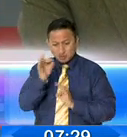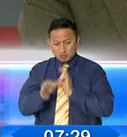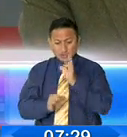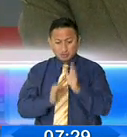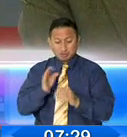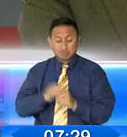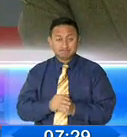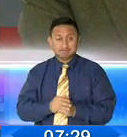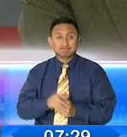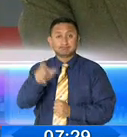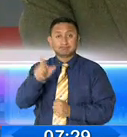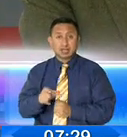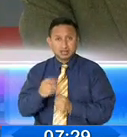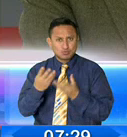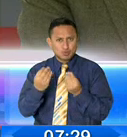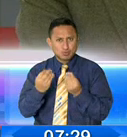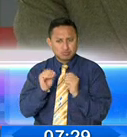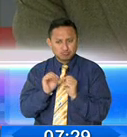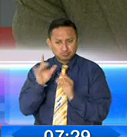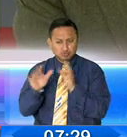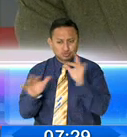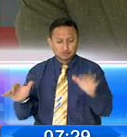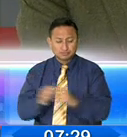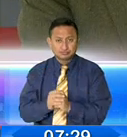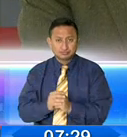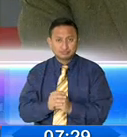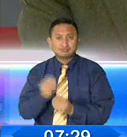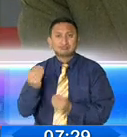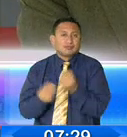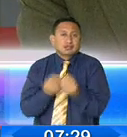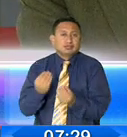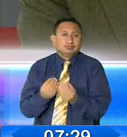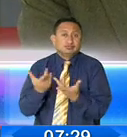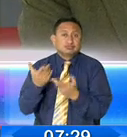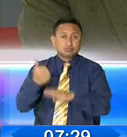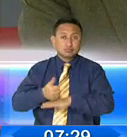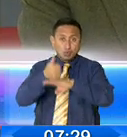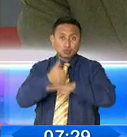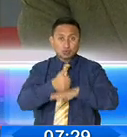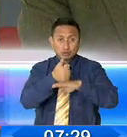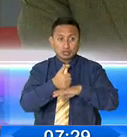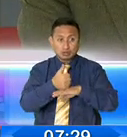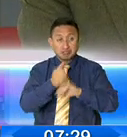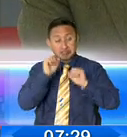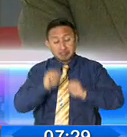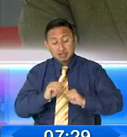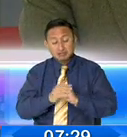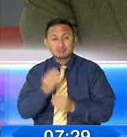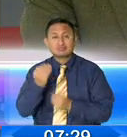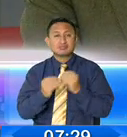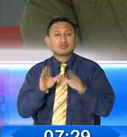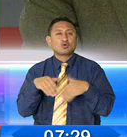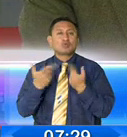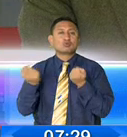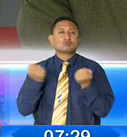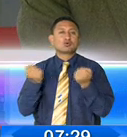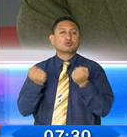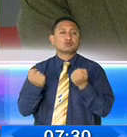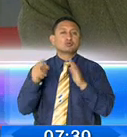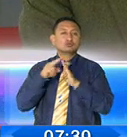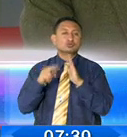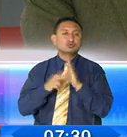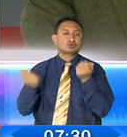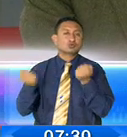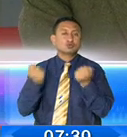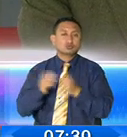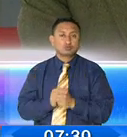casos se vayan multiplicando. ¿Qué hacer las autoridades? ¿Qué deberían tomar? ¿Cuáles serían las medidas de acuerdo a